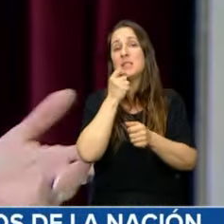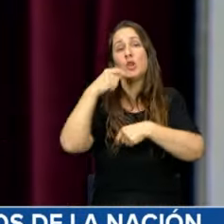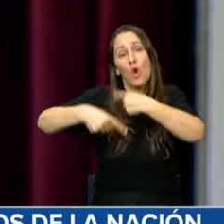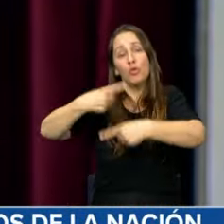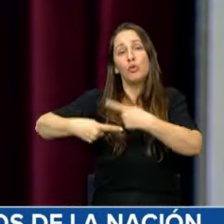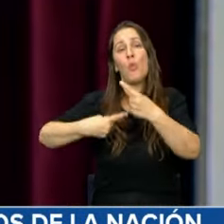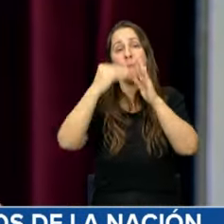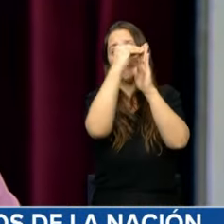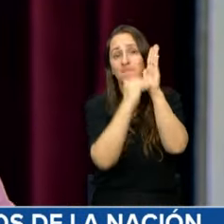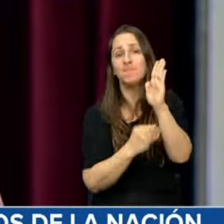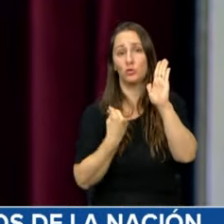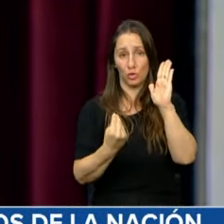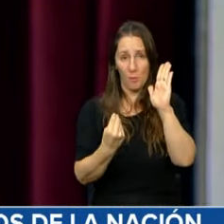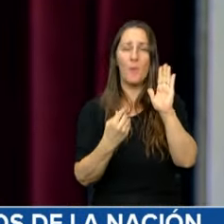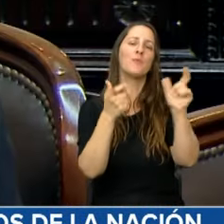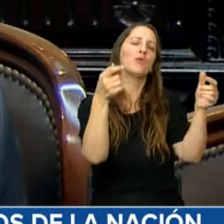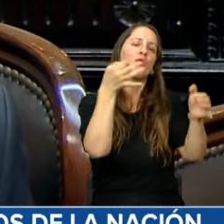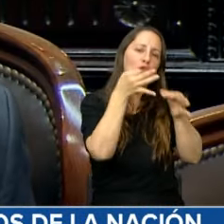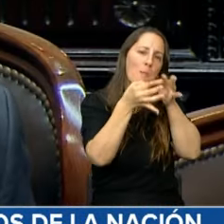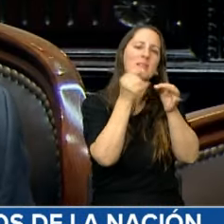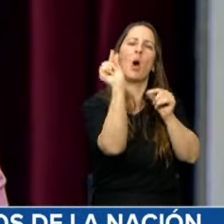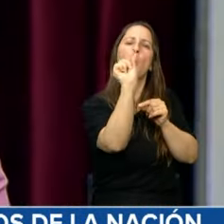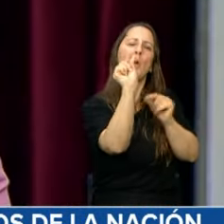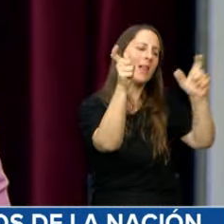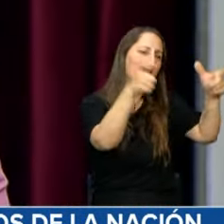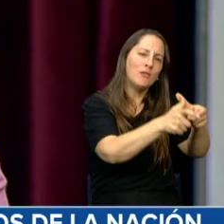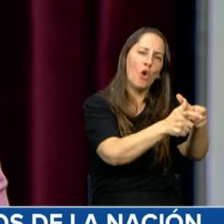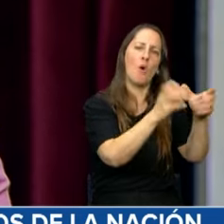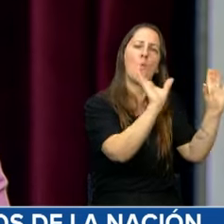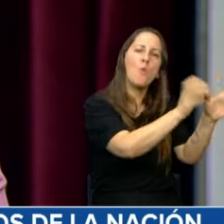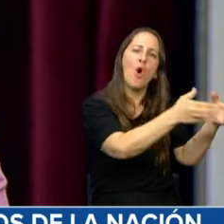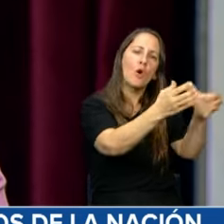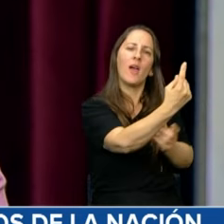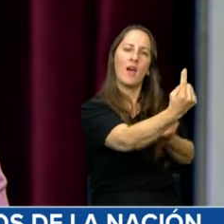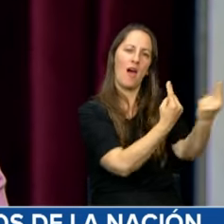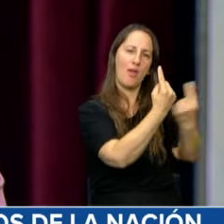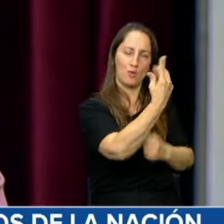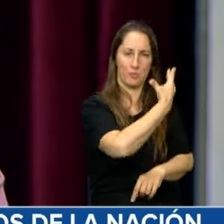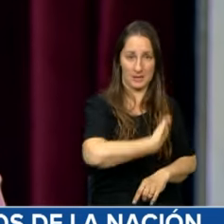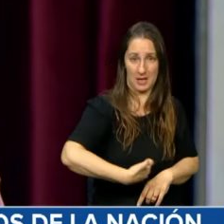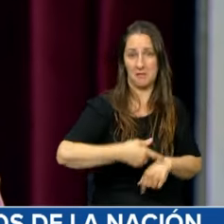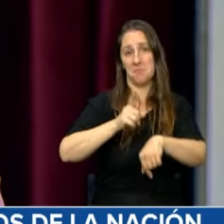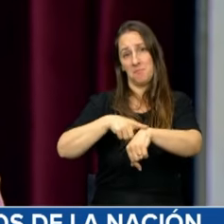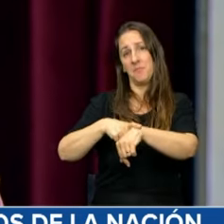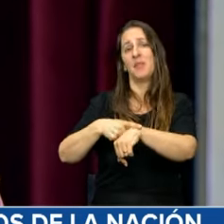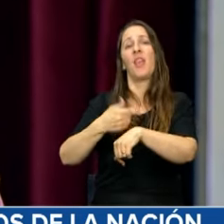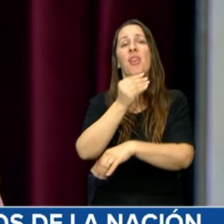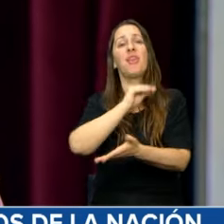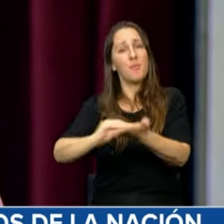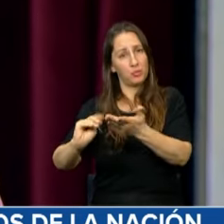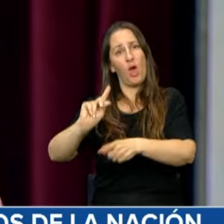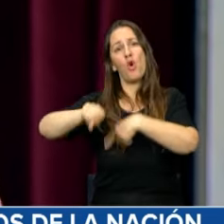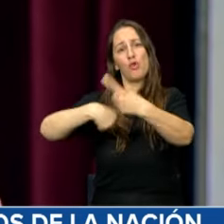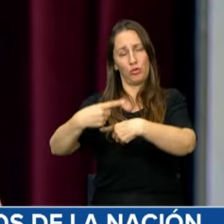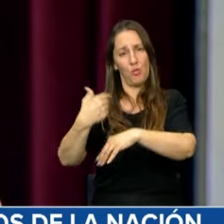conversamos unos minutos unos minutos President de bloque Mientras tanto diputado está en uso de la palabra por